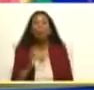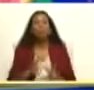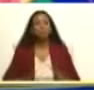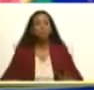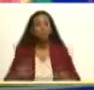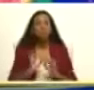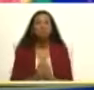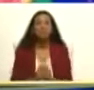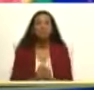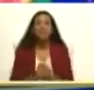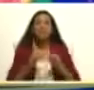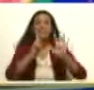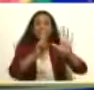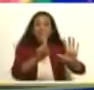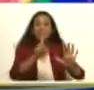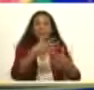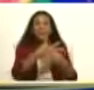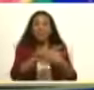Estos